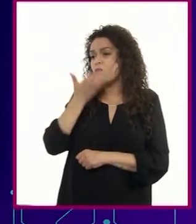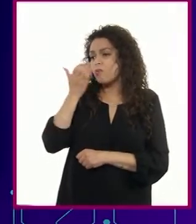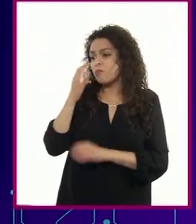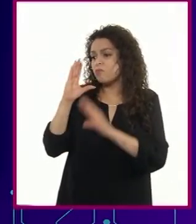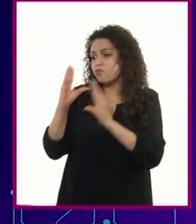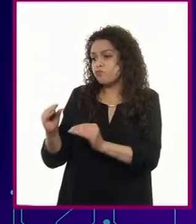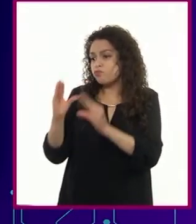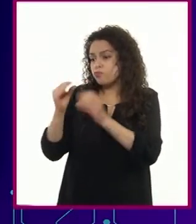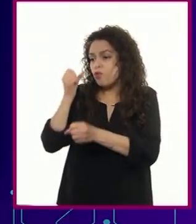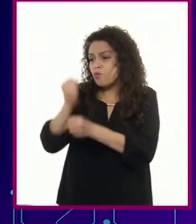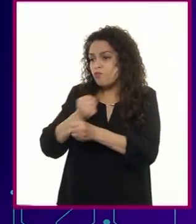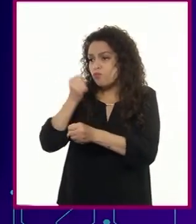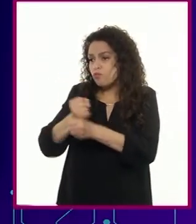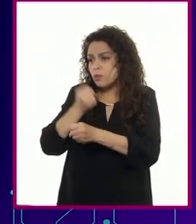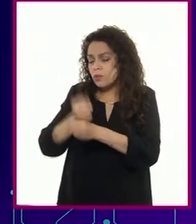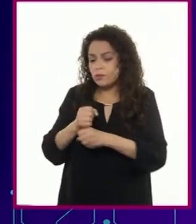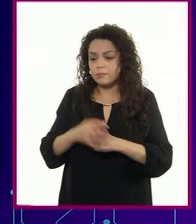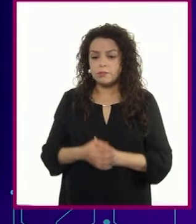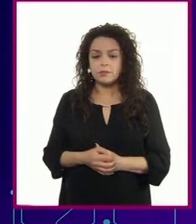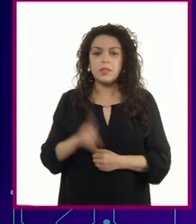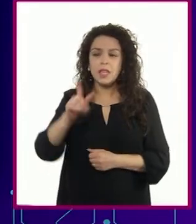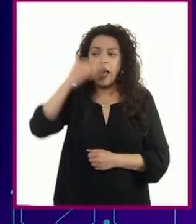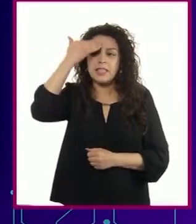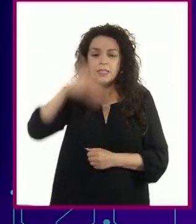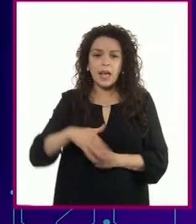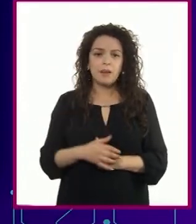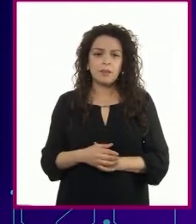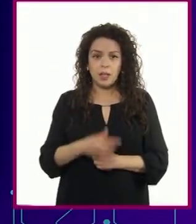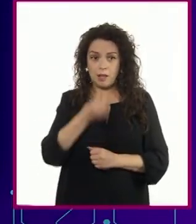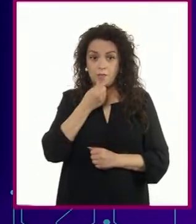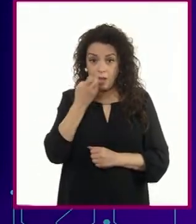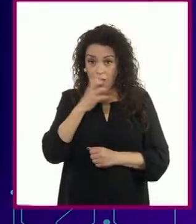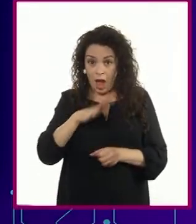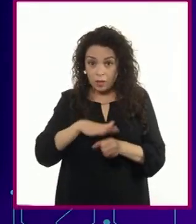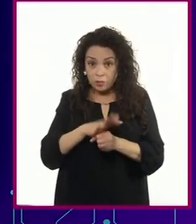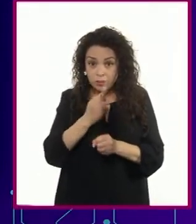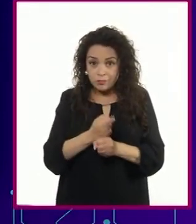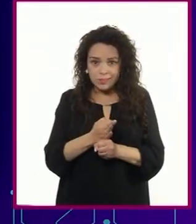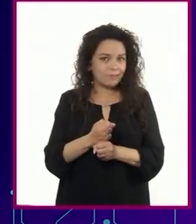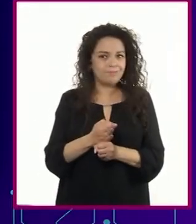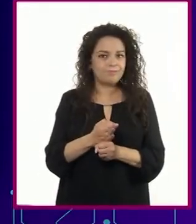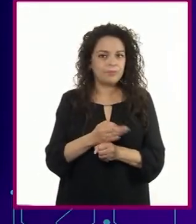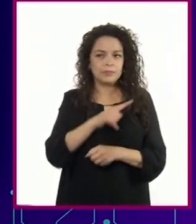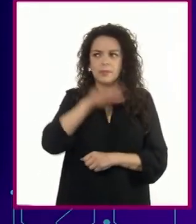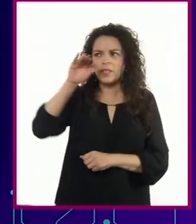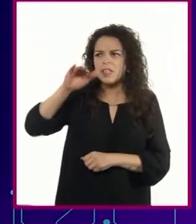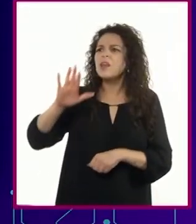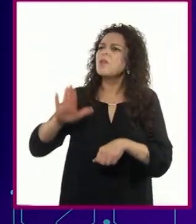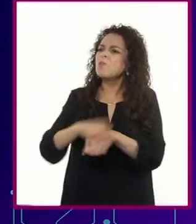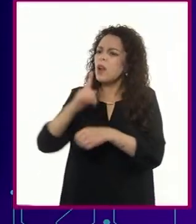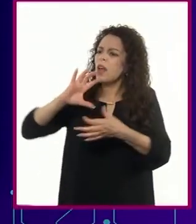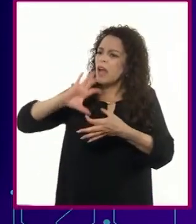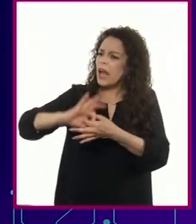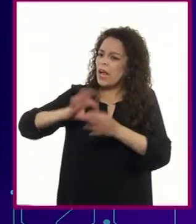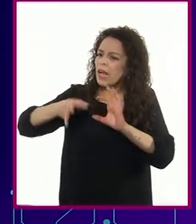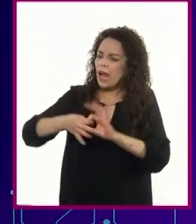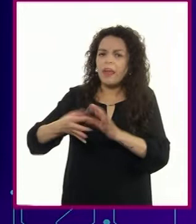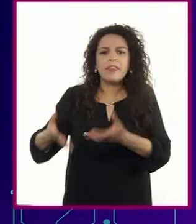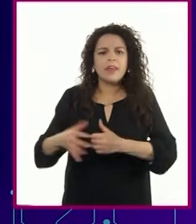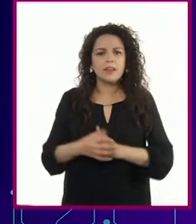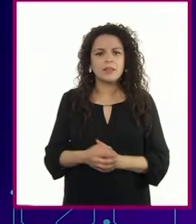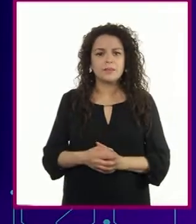respuesta no fue suficiente para la niña. ¿Y entonces, por qué lo encadenan? Insistió. El padre se